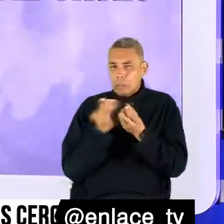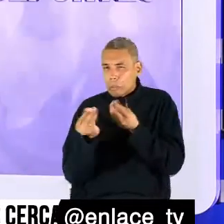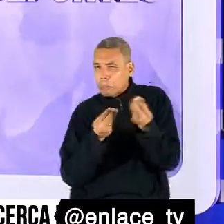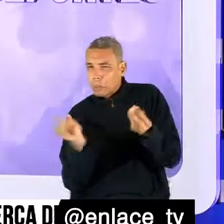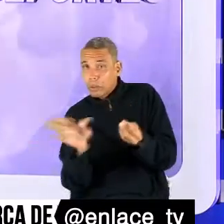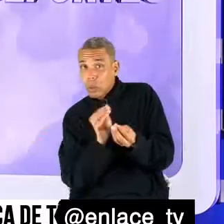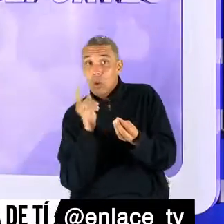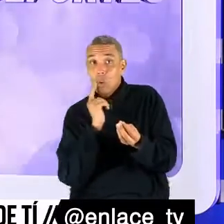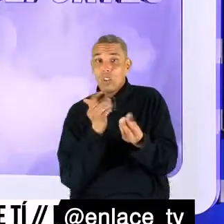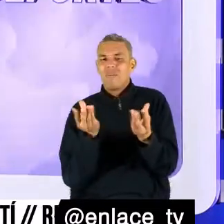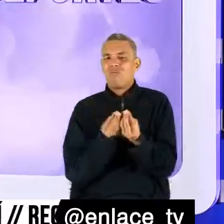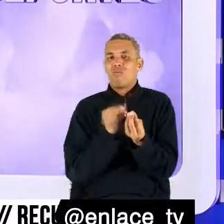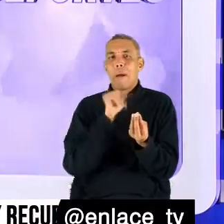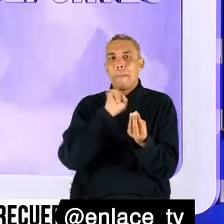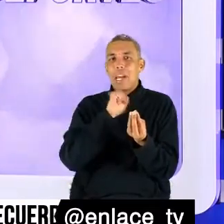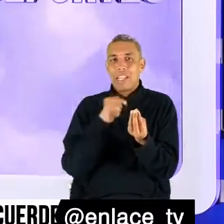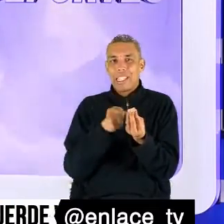barranqueños participaron.